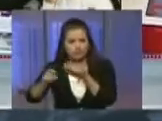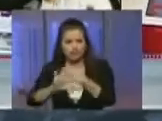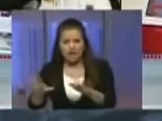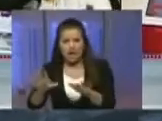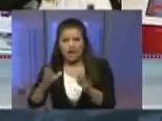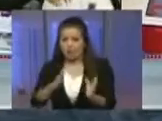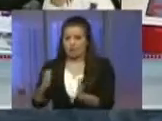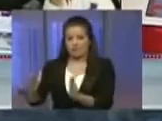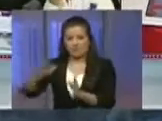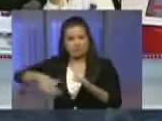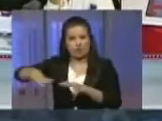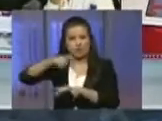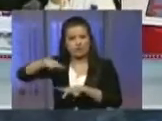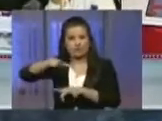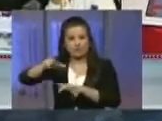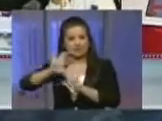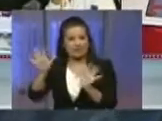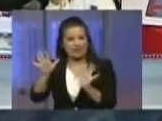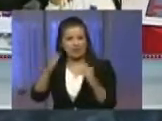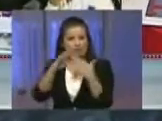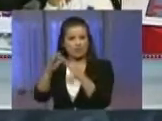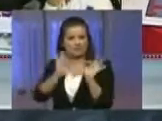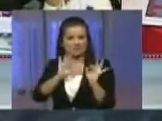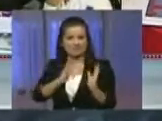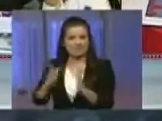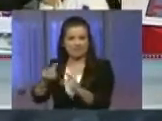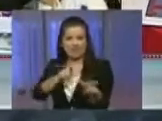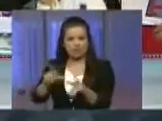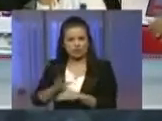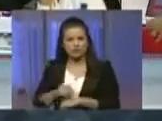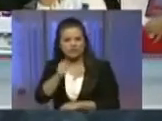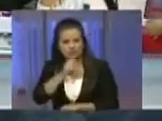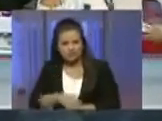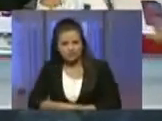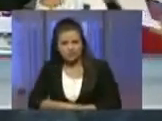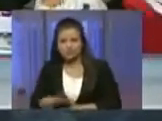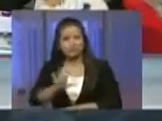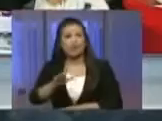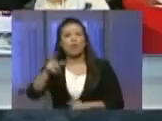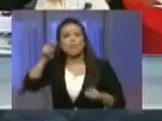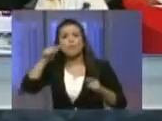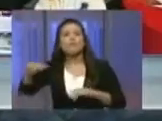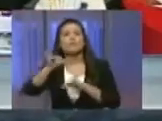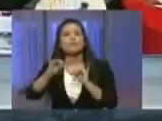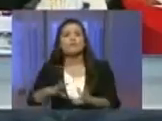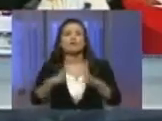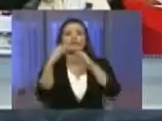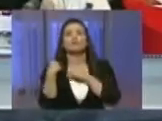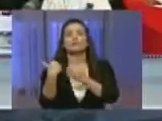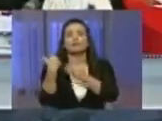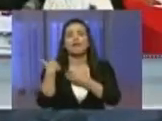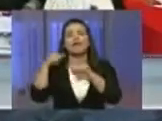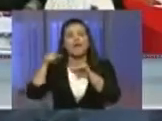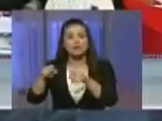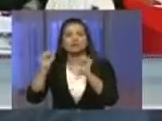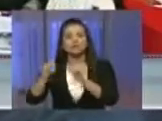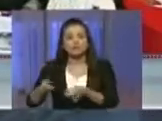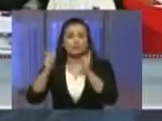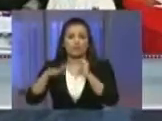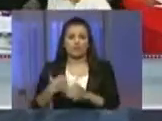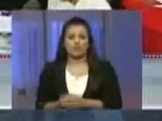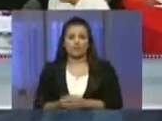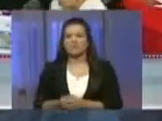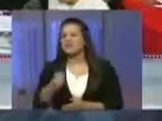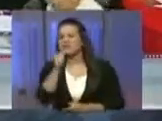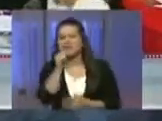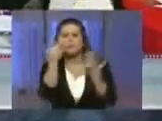no el pueblo Quién construyó esos barrios yo recuerdo todavía